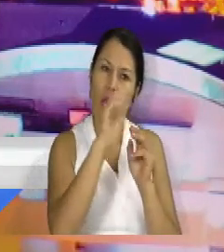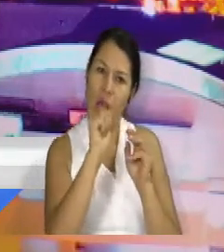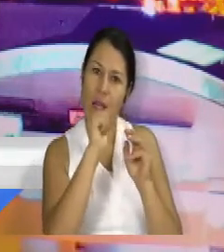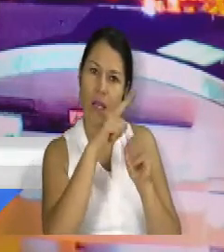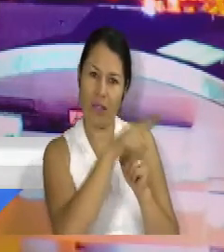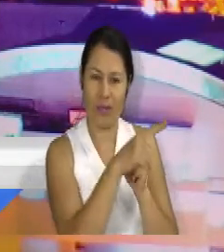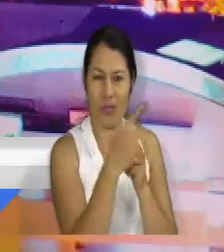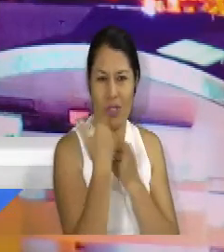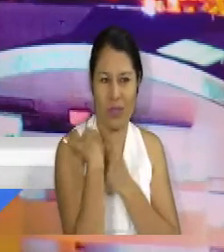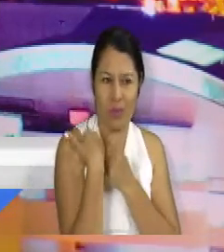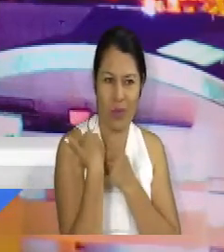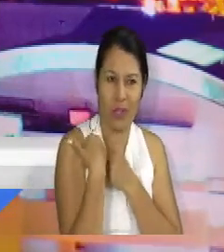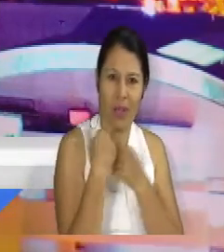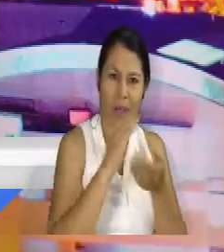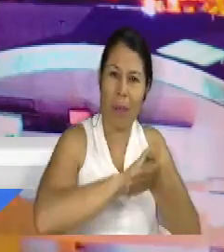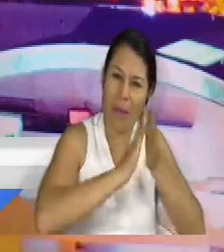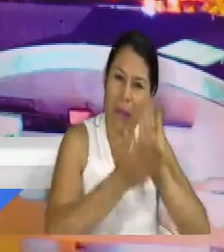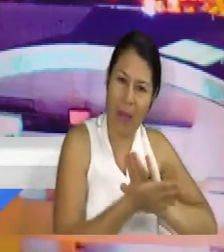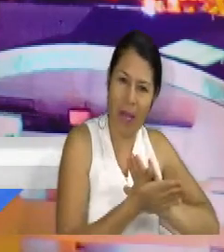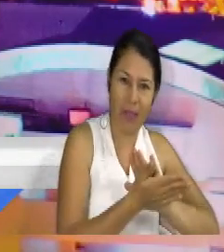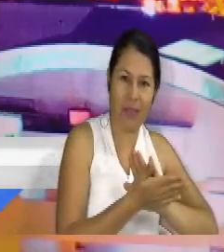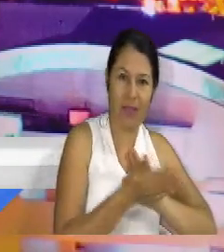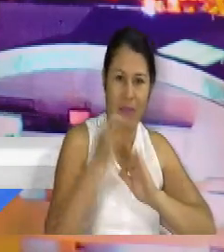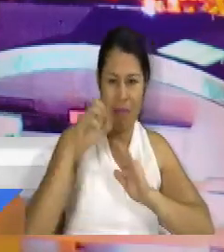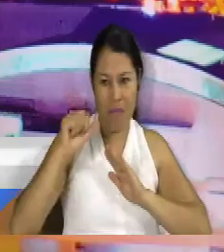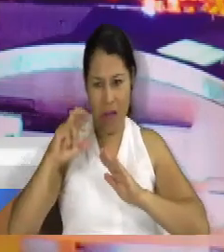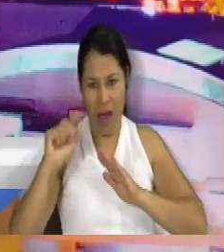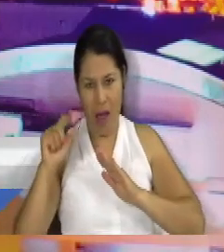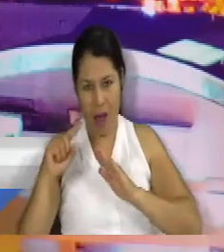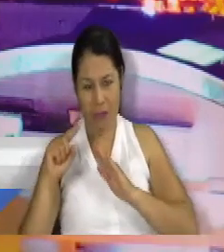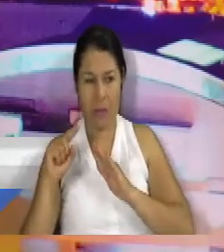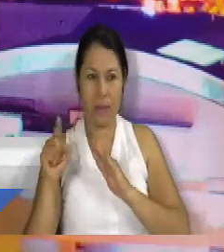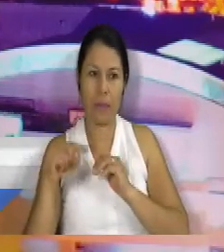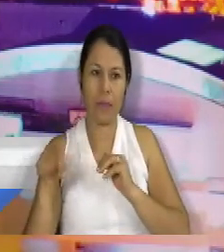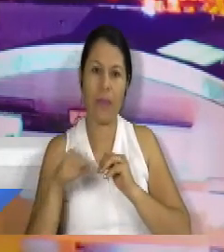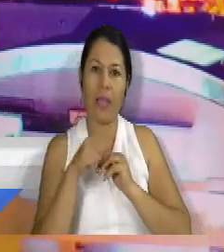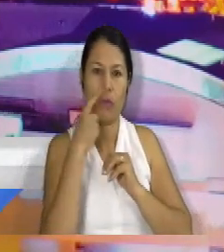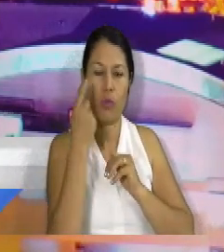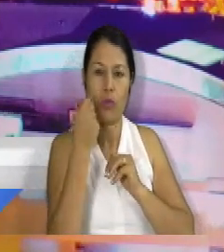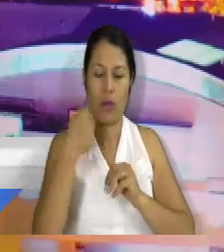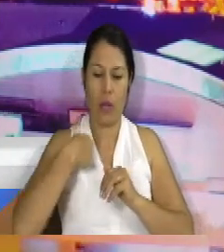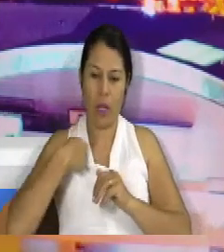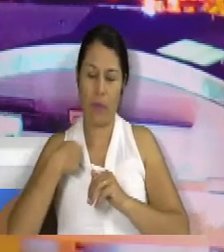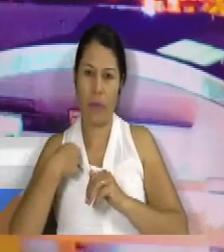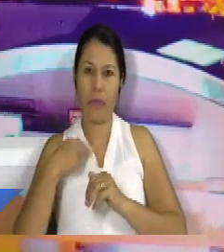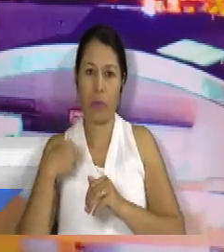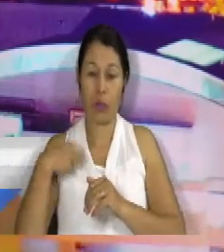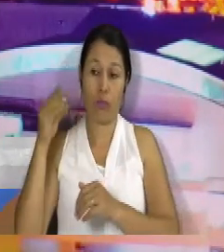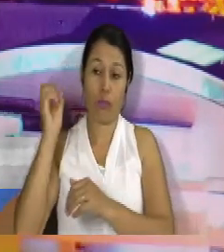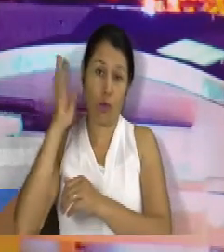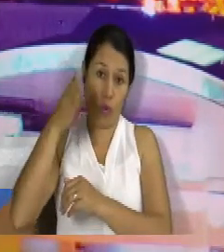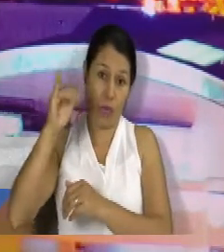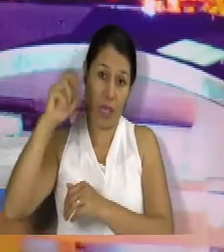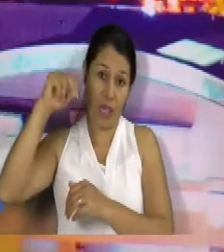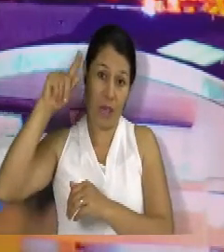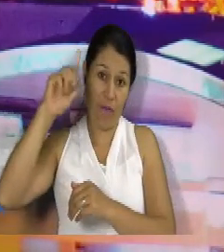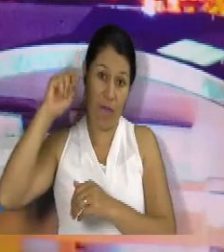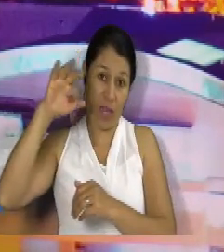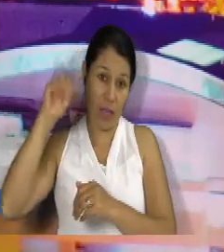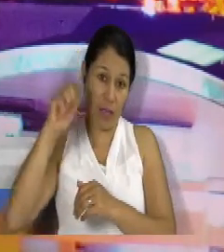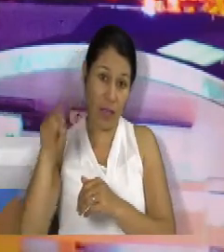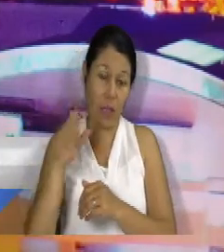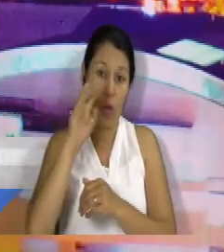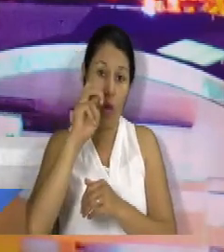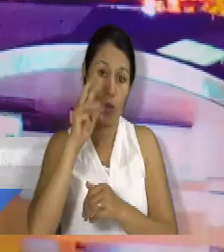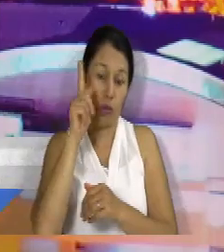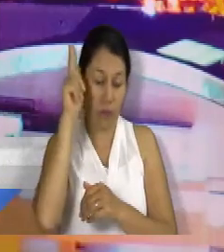paramilitares, ellos me buscaron en Barranca una vez, estaba en el Club Infantas el 11 de febrero de 2008 y me abordaron, me dijeron,